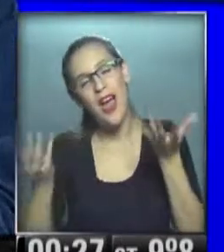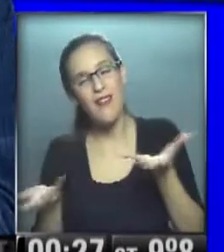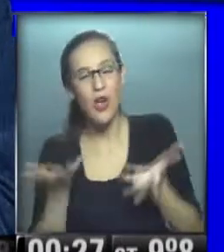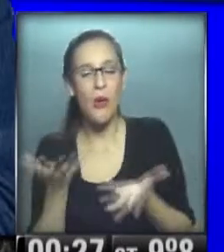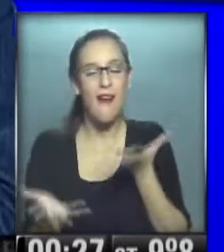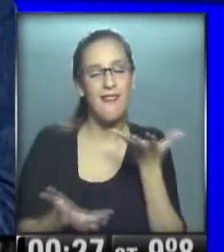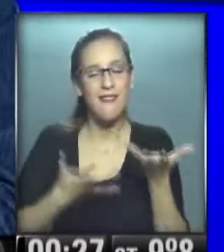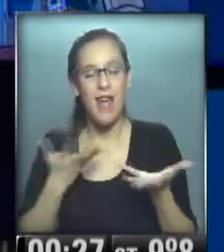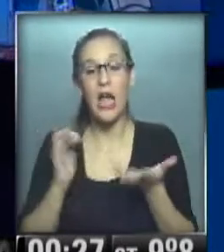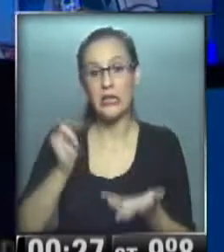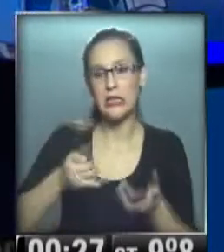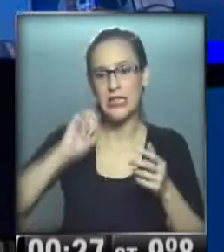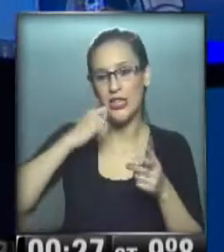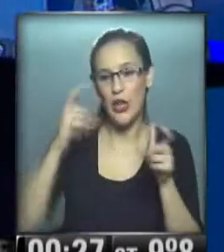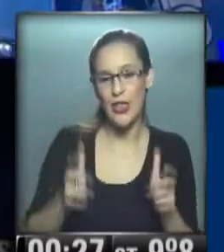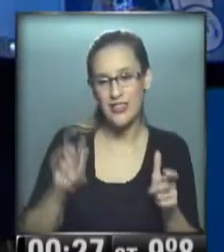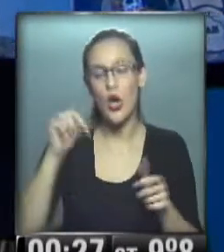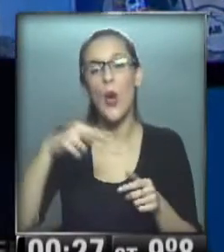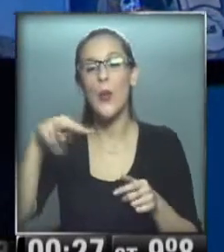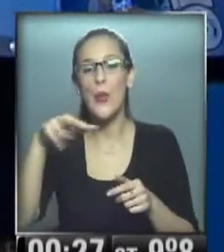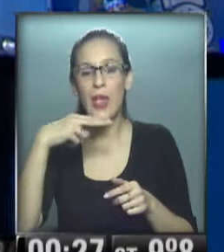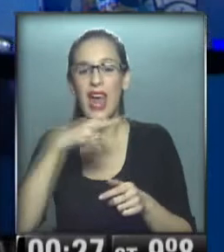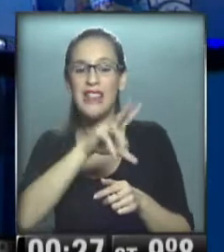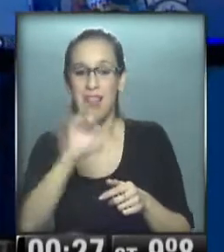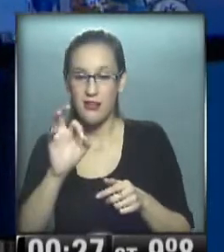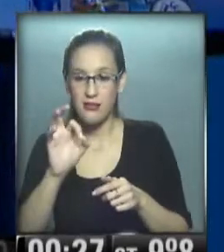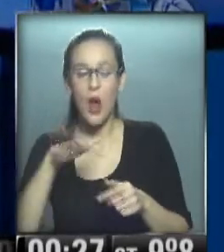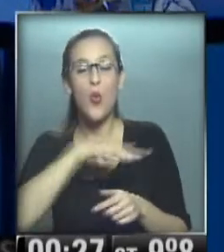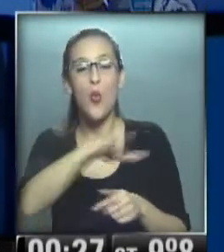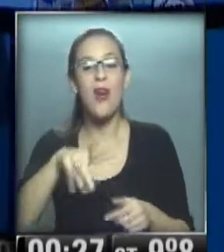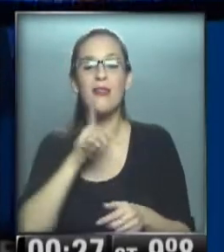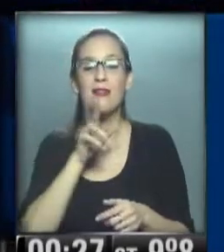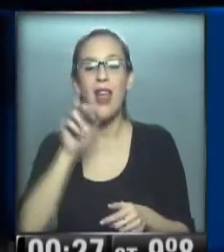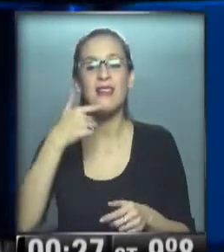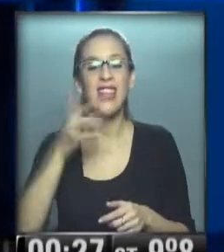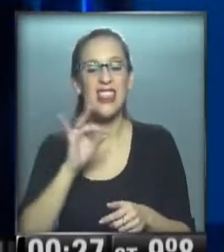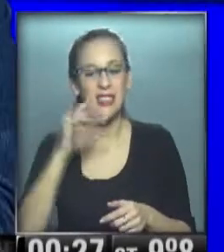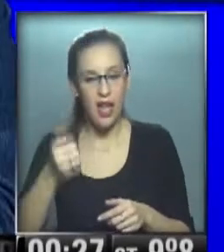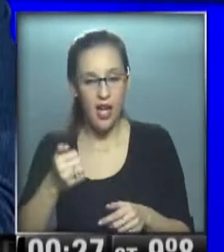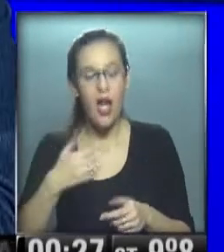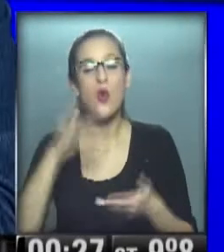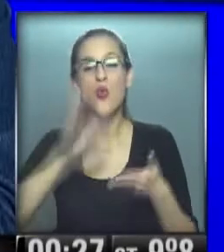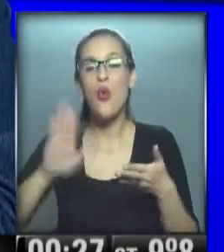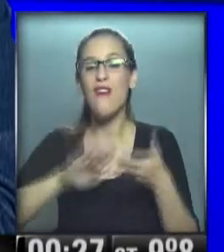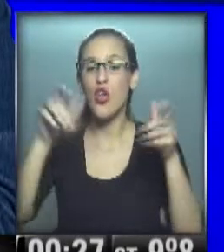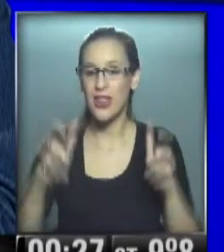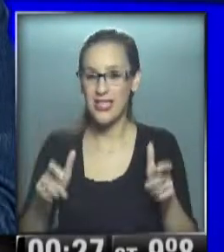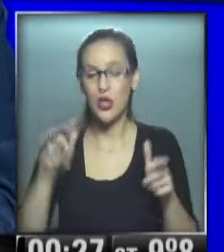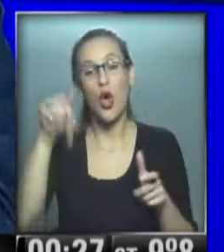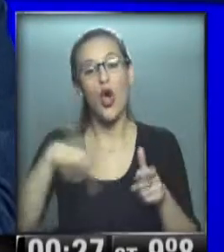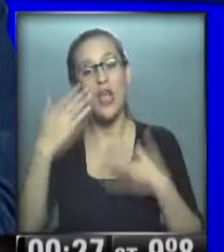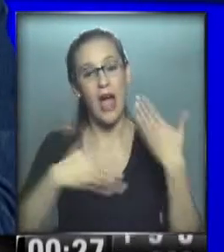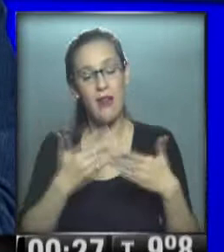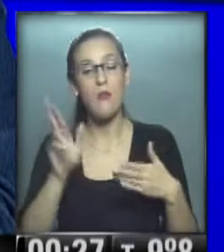sí sí es un muy lindo disco lo presentan este viernes 30 en la trastienda se llama vándalo y es el nuevo disco de utopians que estuvimos hablando con